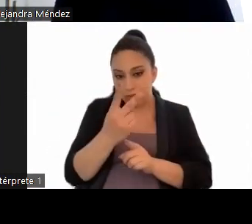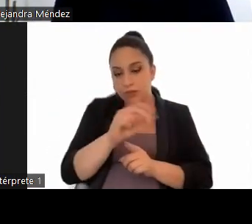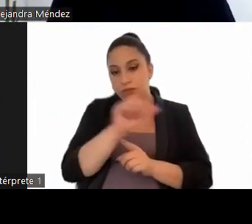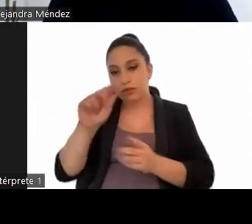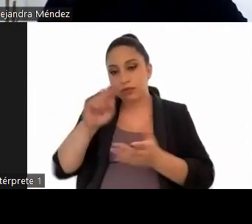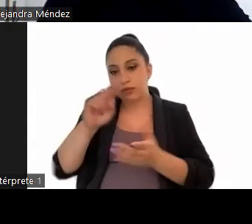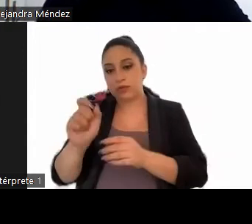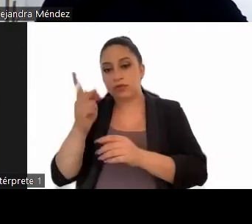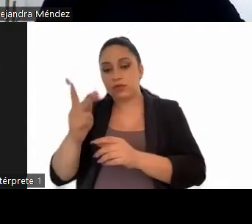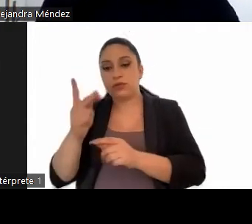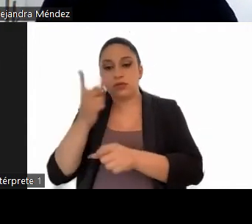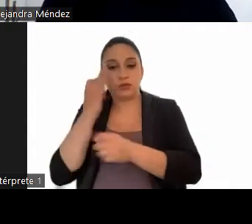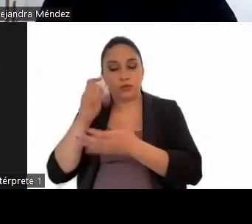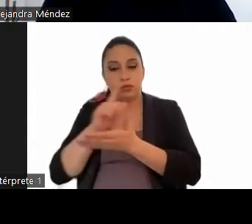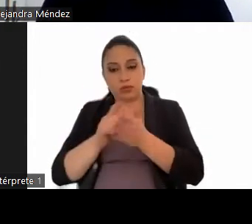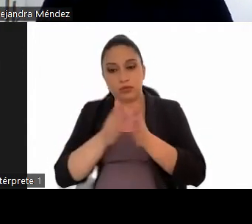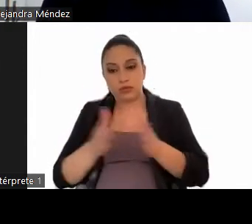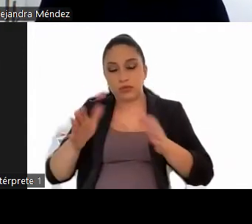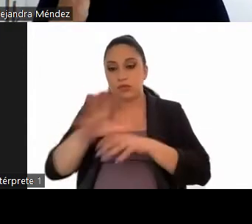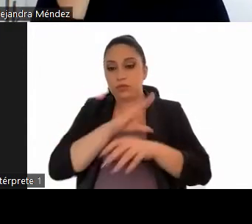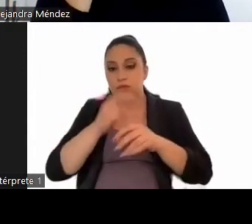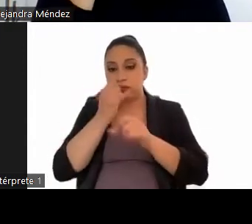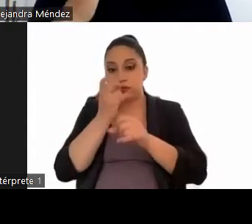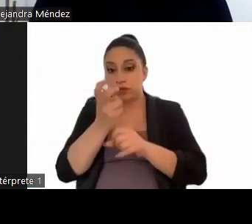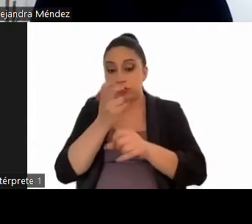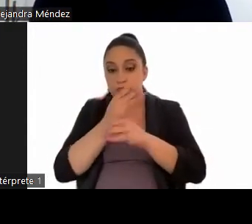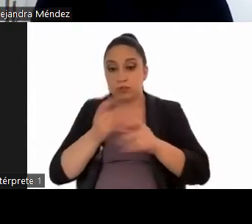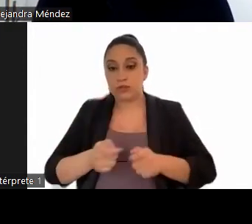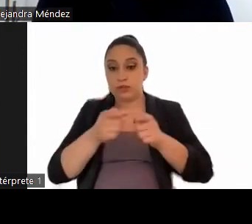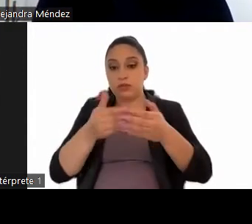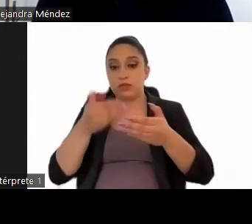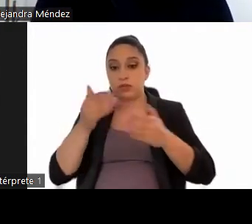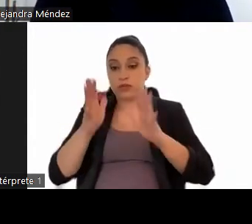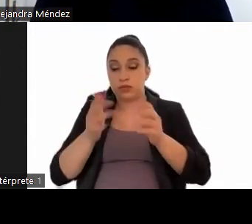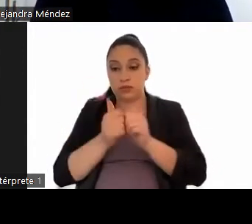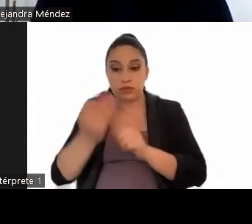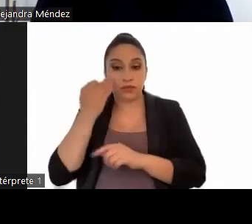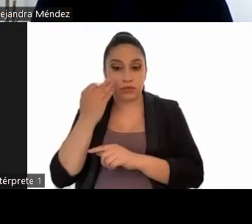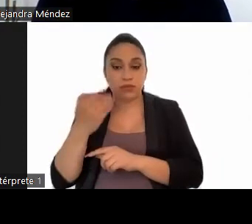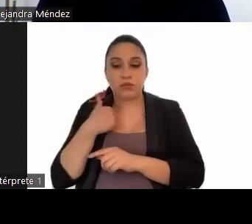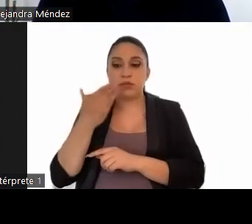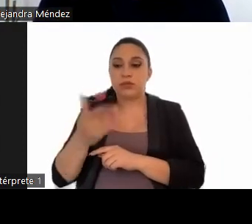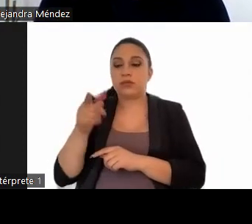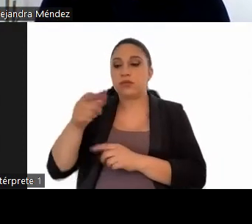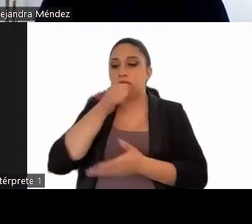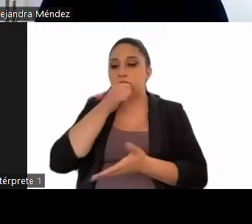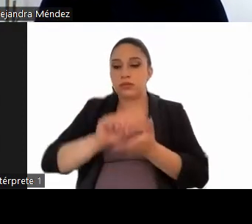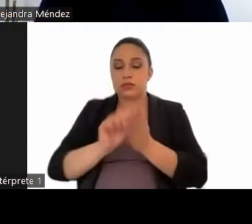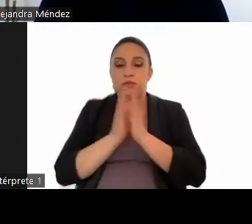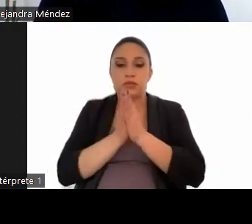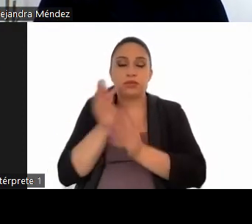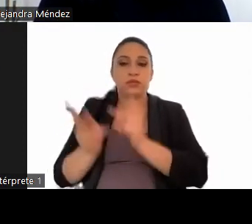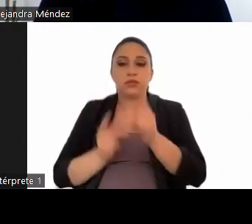2022-2023 de la segunda legislatura. Toda vez que el documento de referencia ha sido distribuido con anterioridad, solicito a la secretaria someterlo